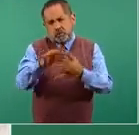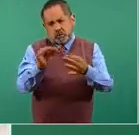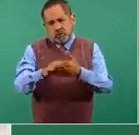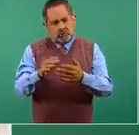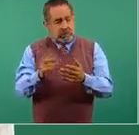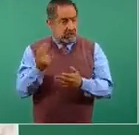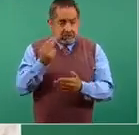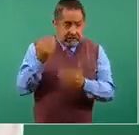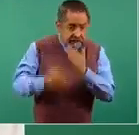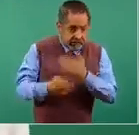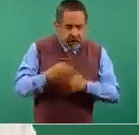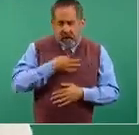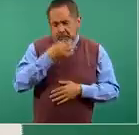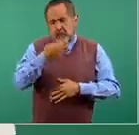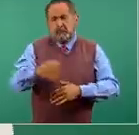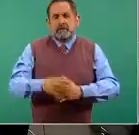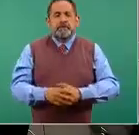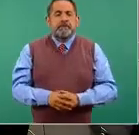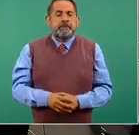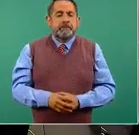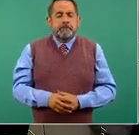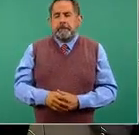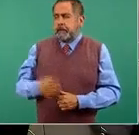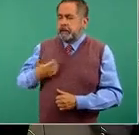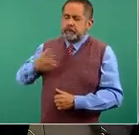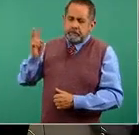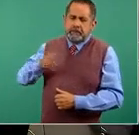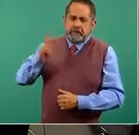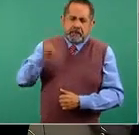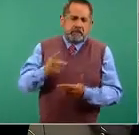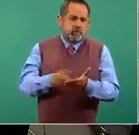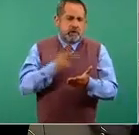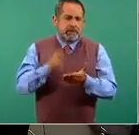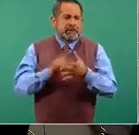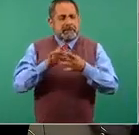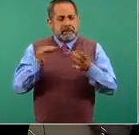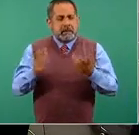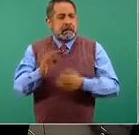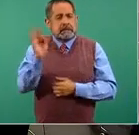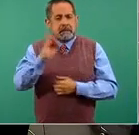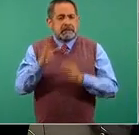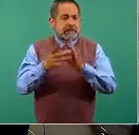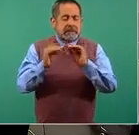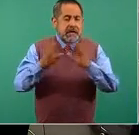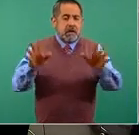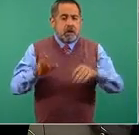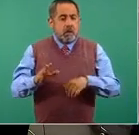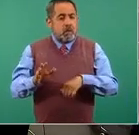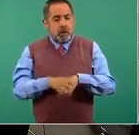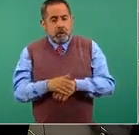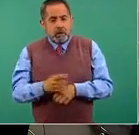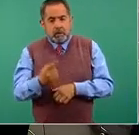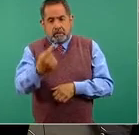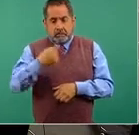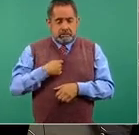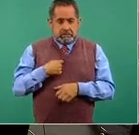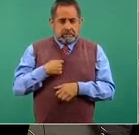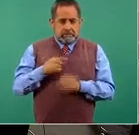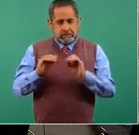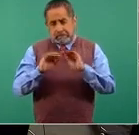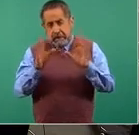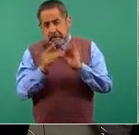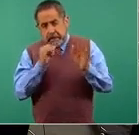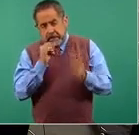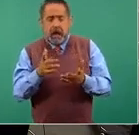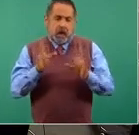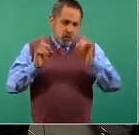que haga falta. Que lo he explicado varias veces, pero quizá no ha quedado claro porque no se ha explicado muy claramente. Bueno. Y